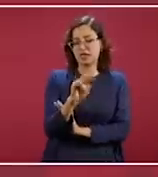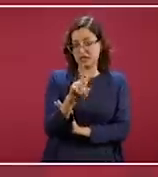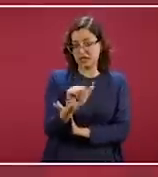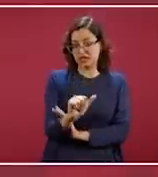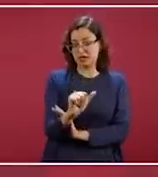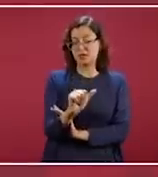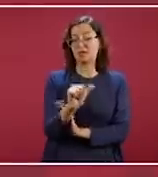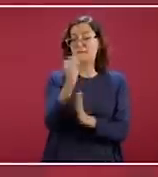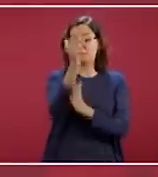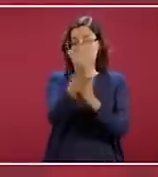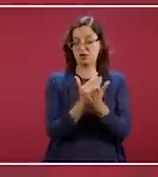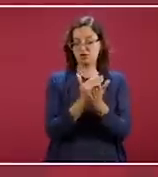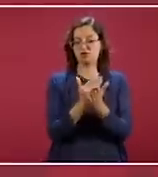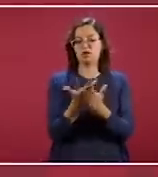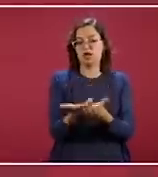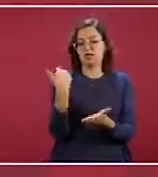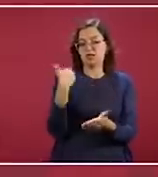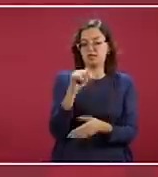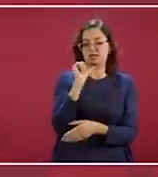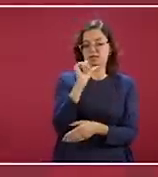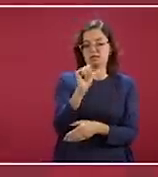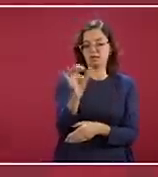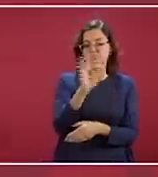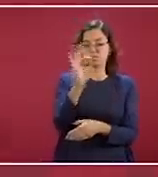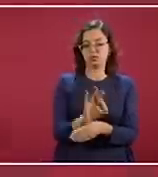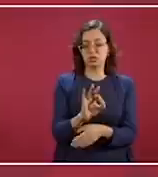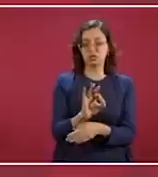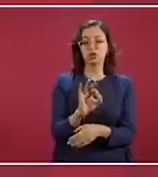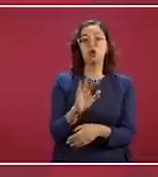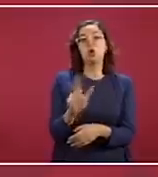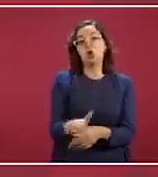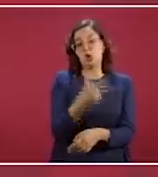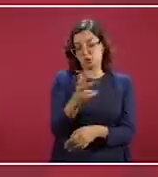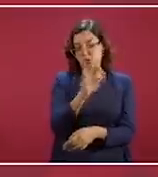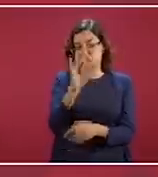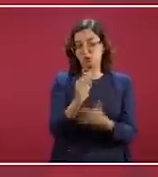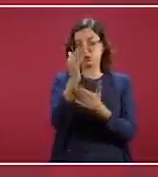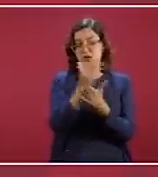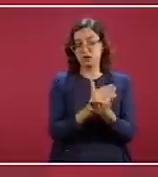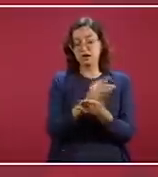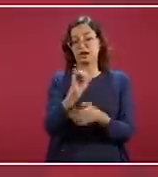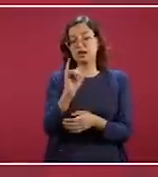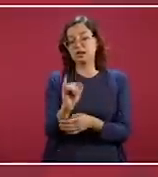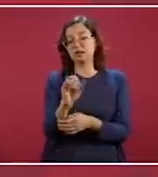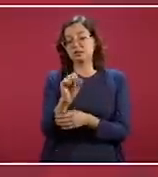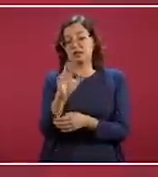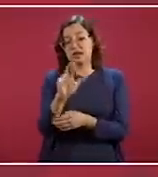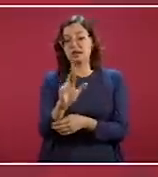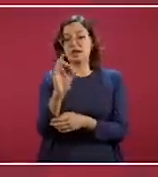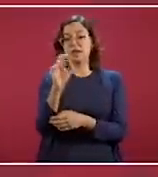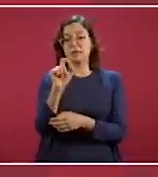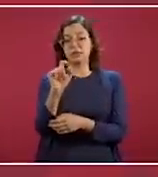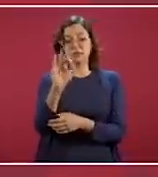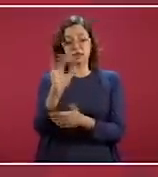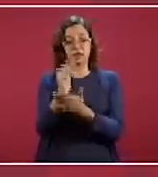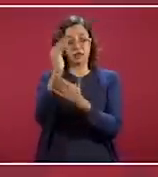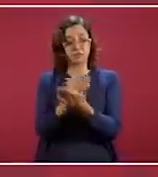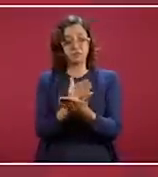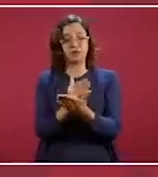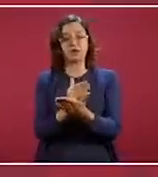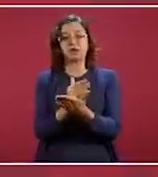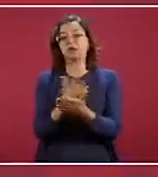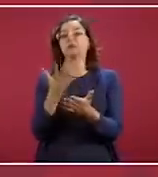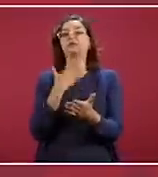del 16 al 8%, el impuesto sobre la renta al 20%,